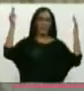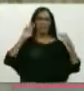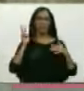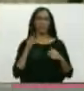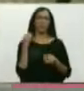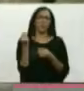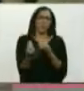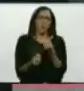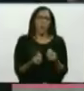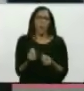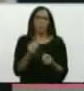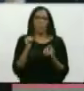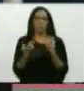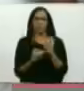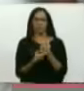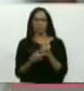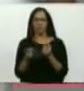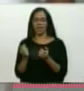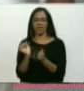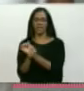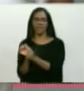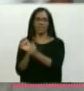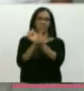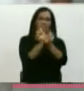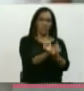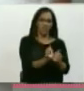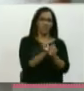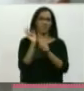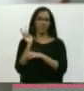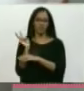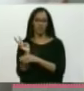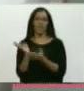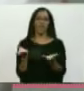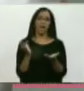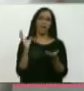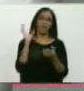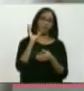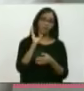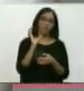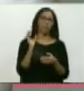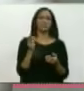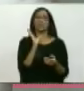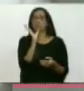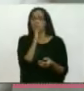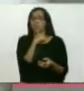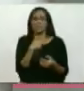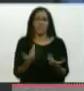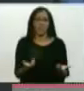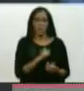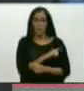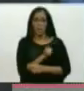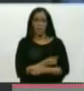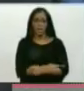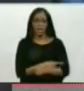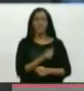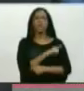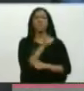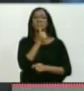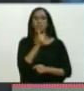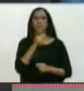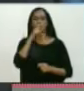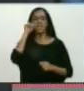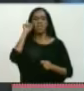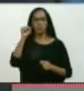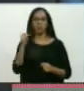va a ser Juan Guaidó para extraditar a Aída Merlano a Venezuela si no tiene ningún poder? El poder en ese país lo tiene Nicolás Maduro y es